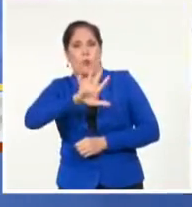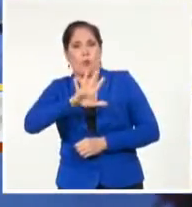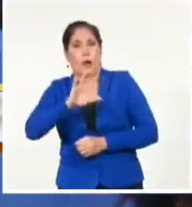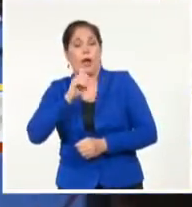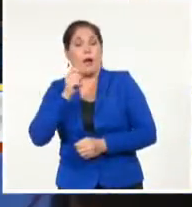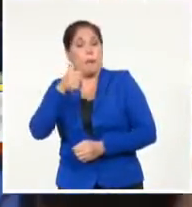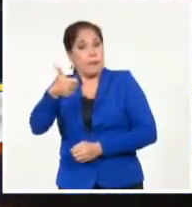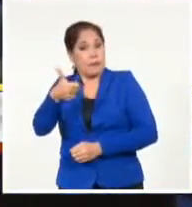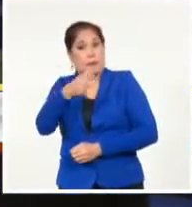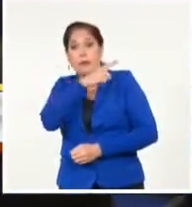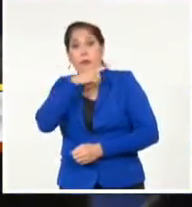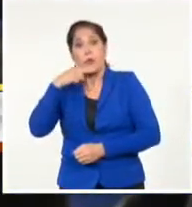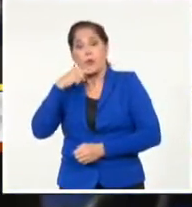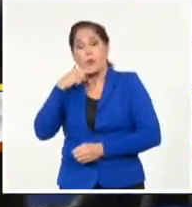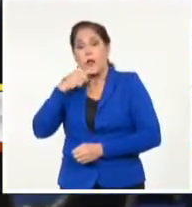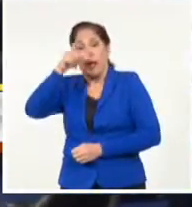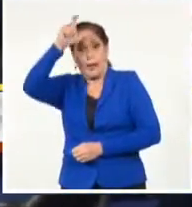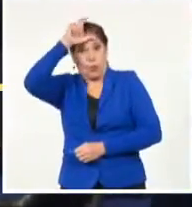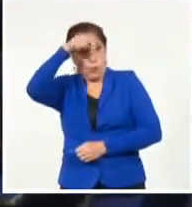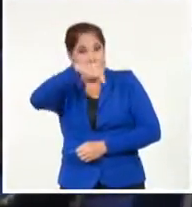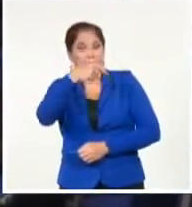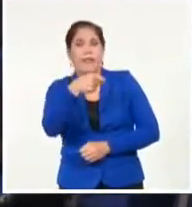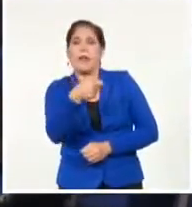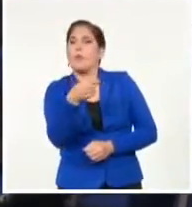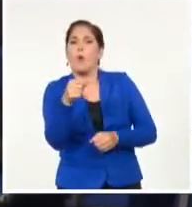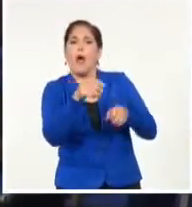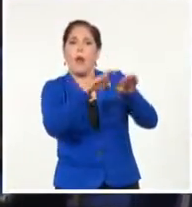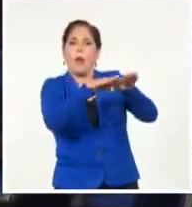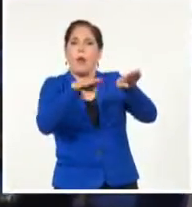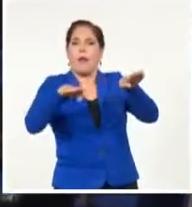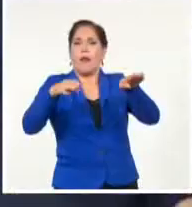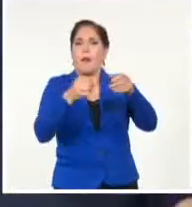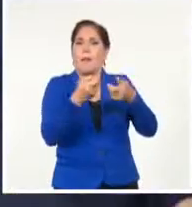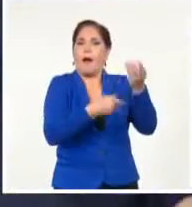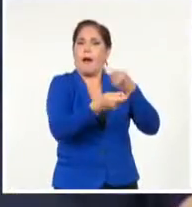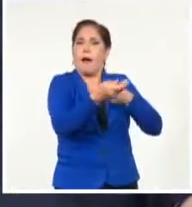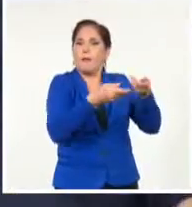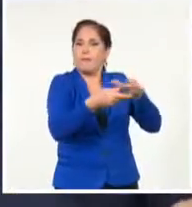propuesto además crear en Turquía una plataforma de distribución que permita regular los precios.